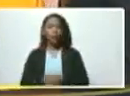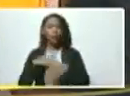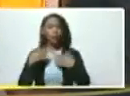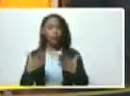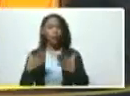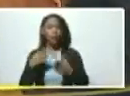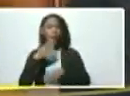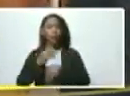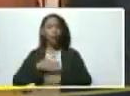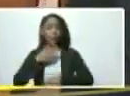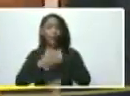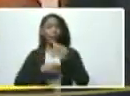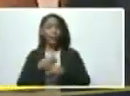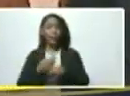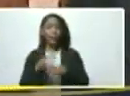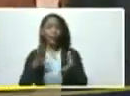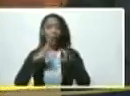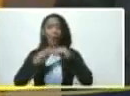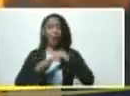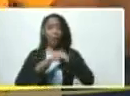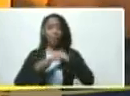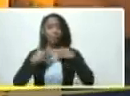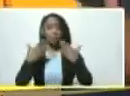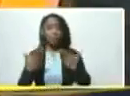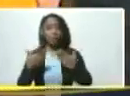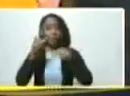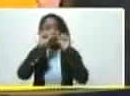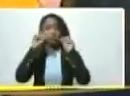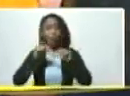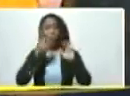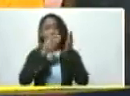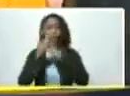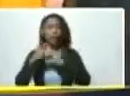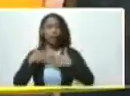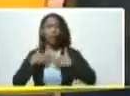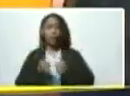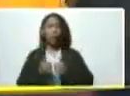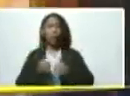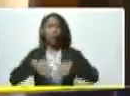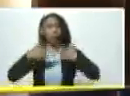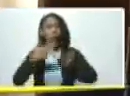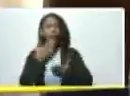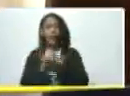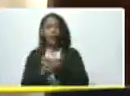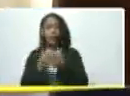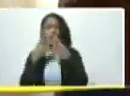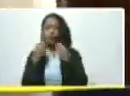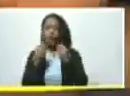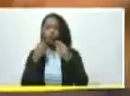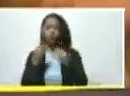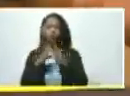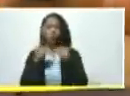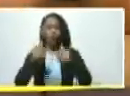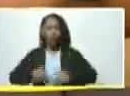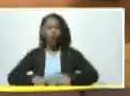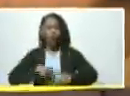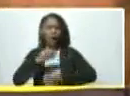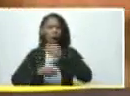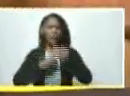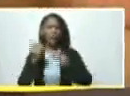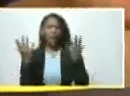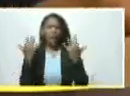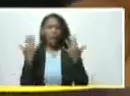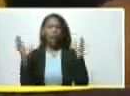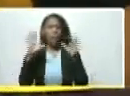se ha podido generar entre los CLAP y el Sistema Comunal de Salud, al cual le agradecemos muchísimo todo el esfuerzo que ha hecho de la mano